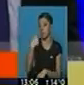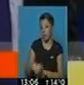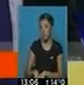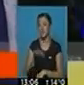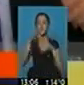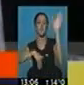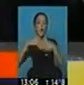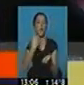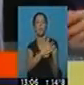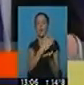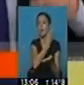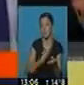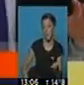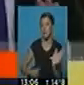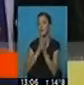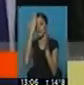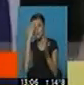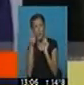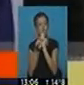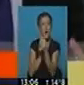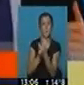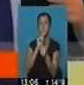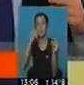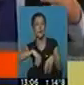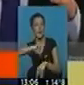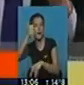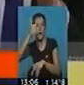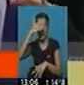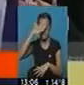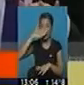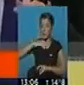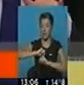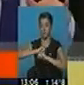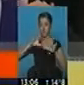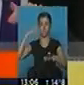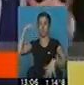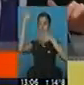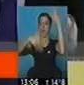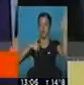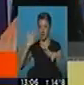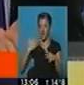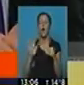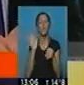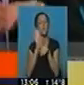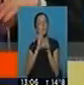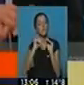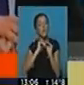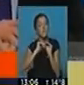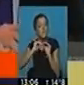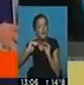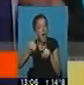revocatorio, constitución, reforma, pierden, ganan, y nunca termina de estallar. Es decir, prevalece una cierta estabilidad en medio de ese